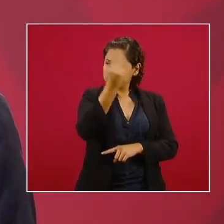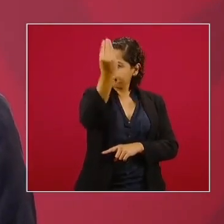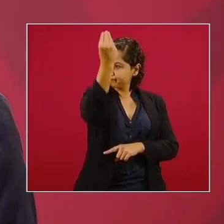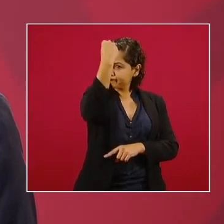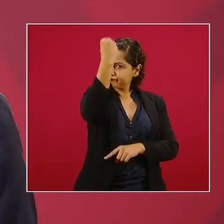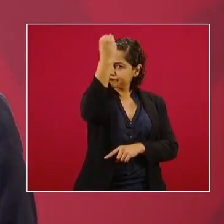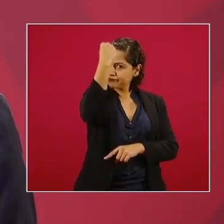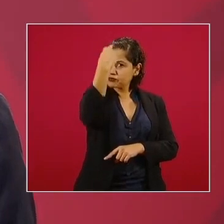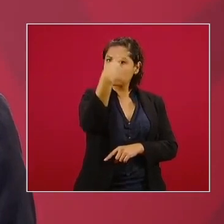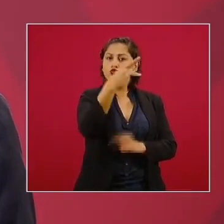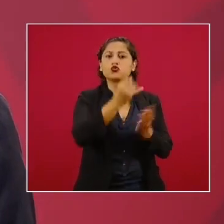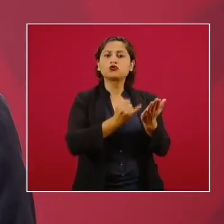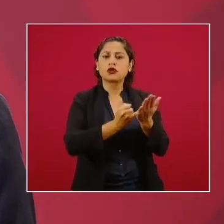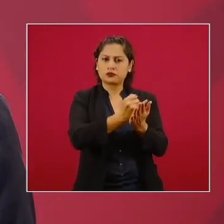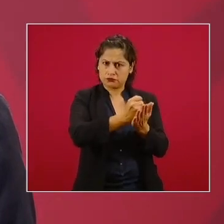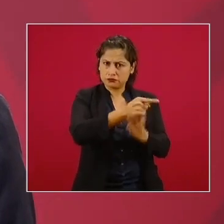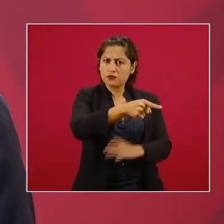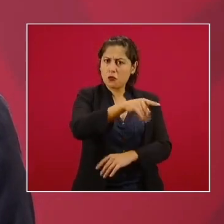decisiones.